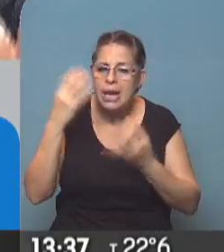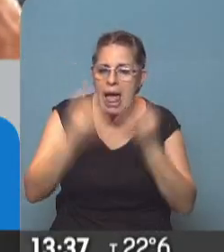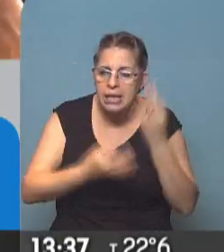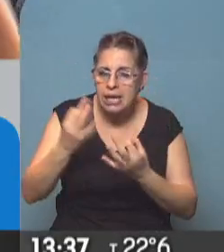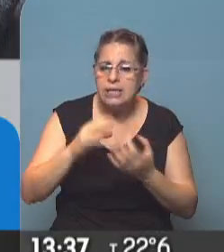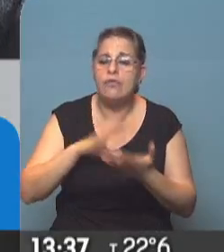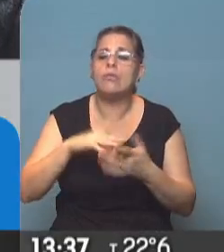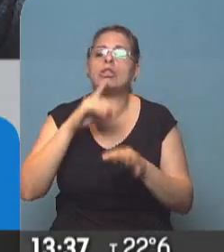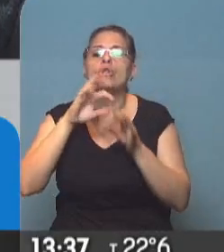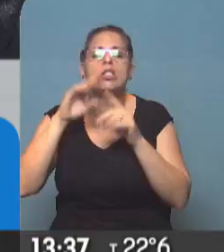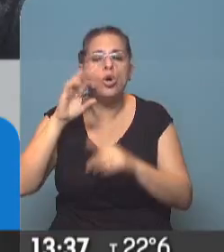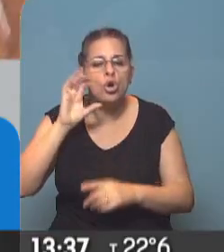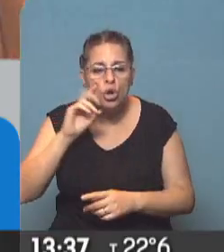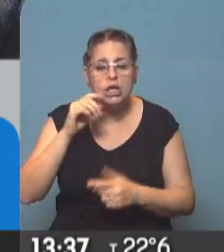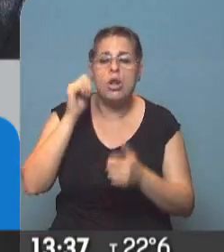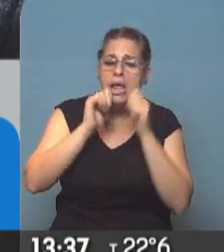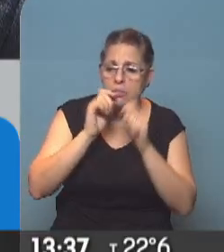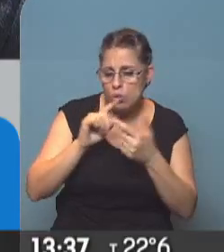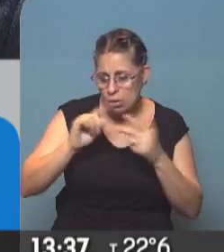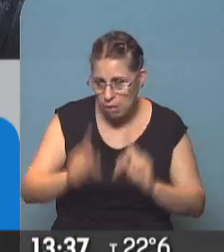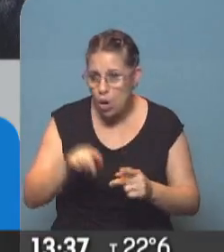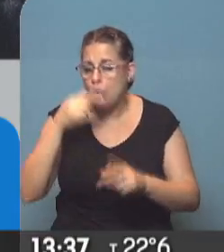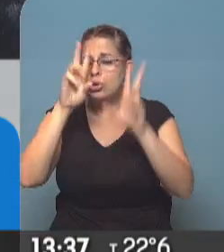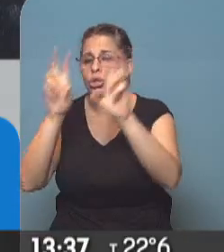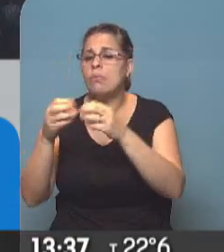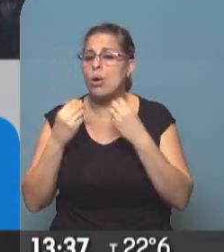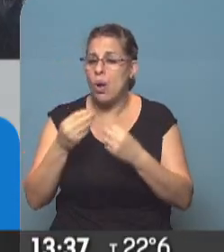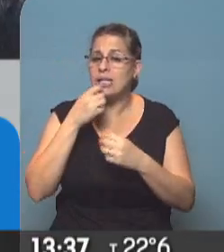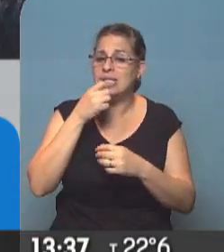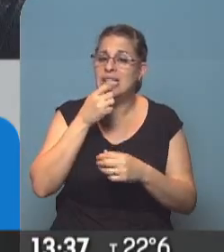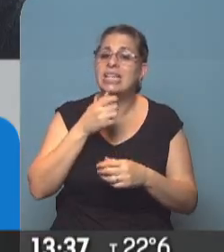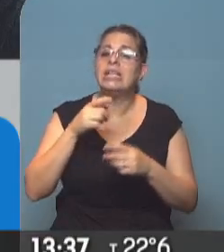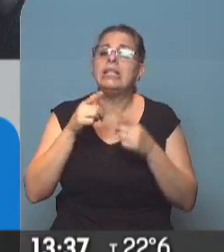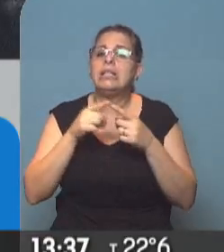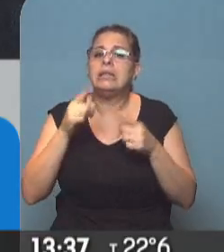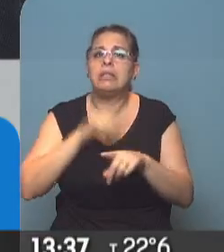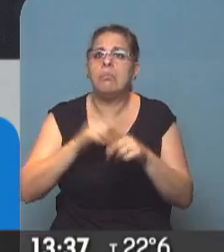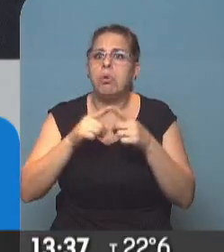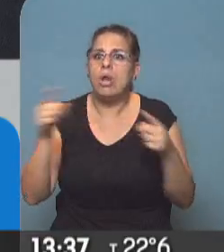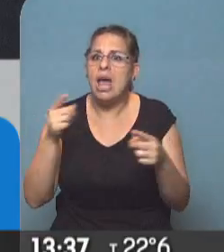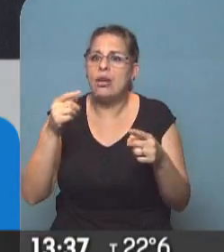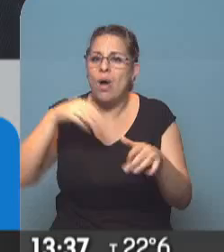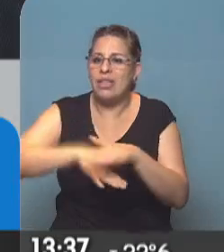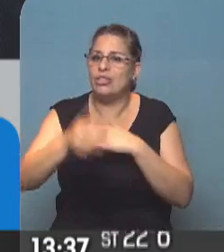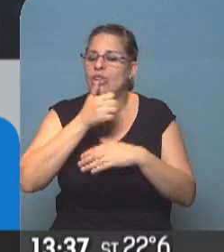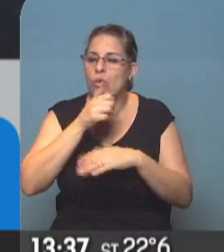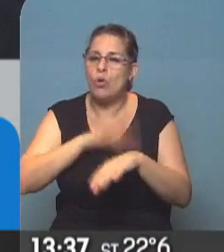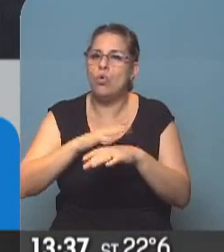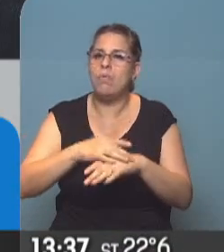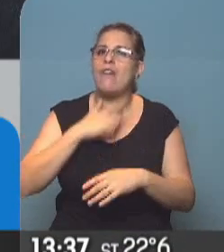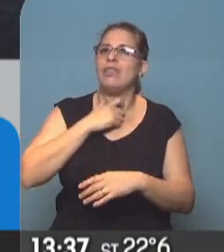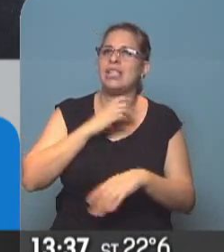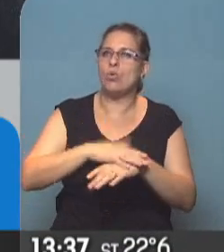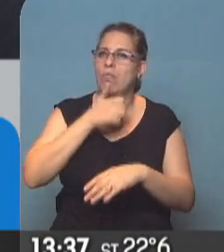toxicológicamente hablando, desde el punto de vista de lesiones. Pero también el otro tema es si estuvo sumergido tanto tiempo y si murió por asfixia, sumersión, va a haber en